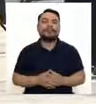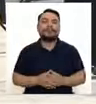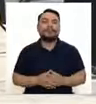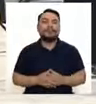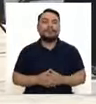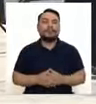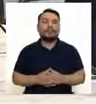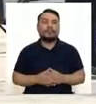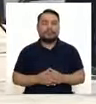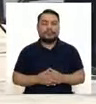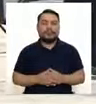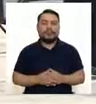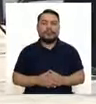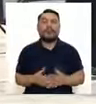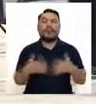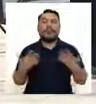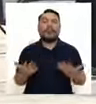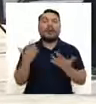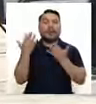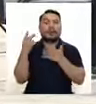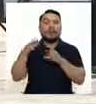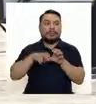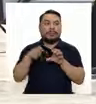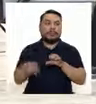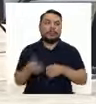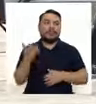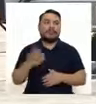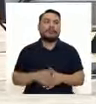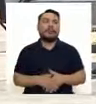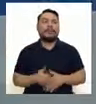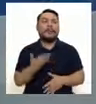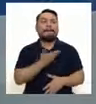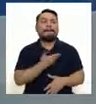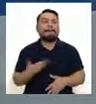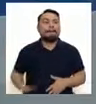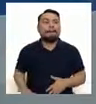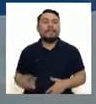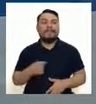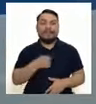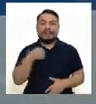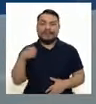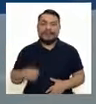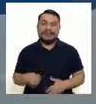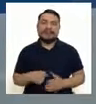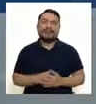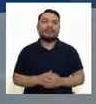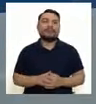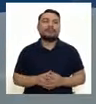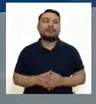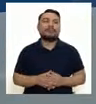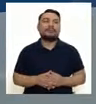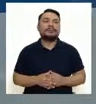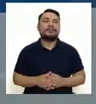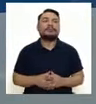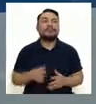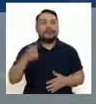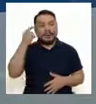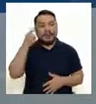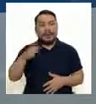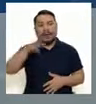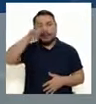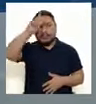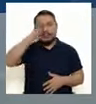entonces al descenso del presidente de China, quien considera al